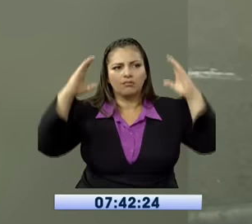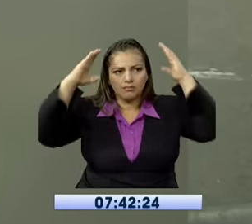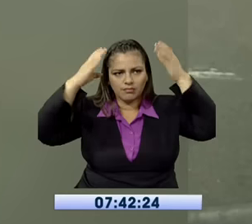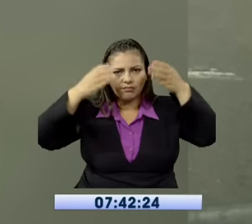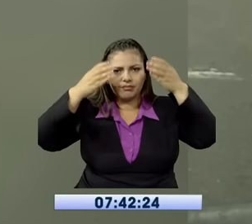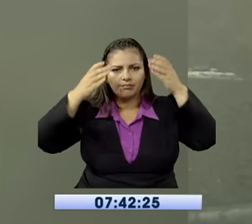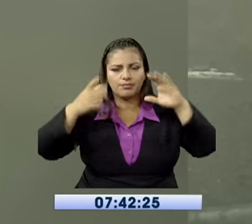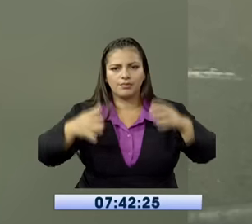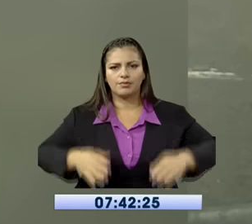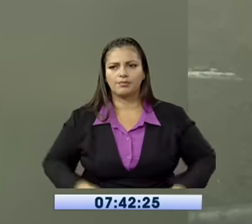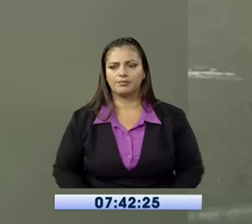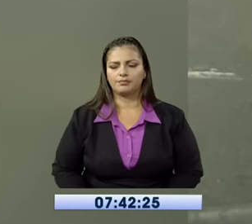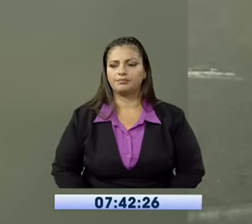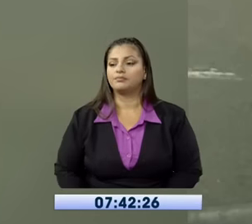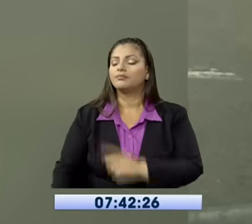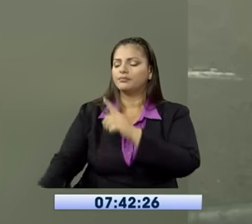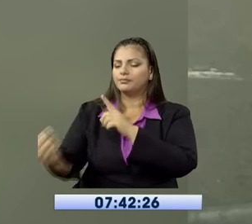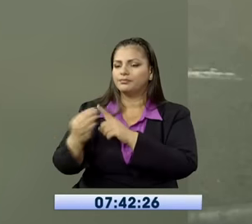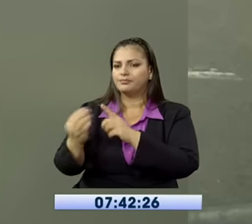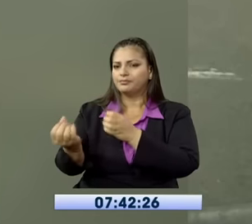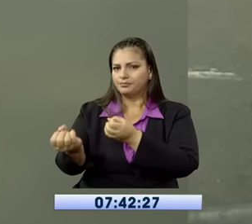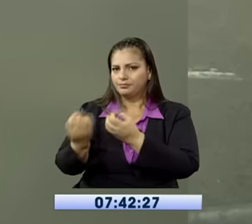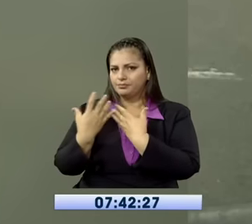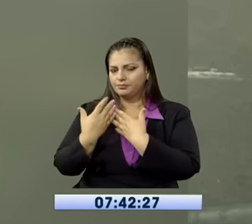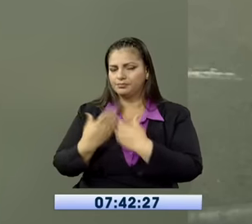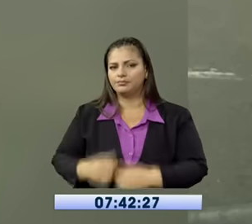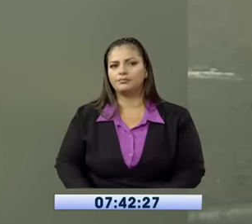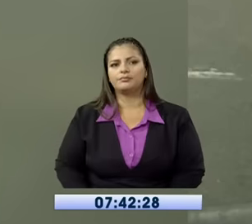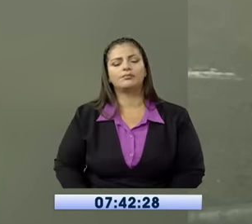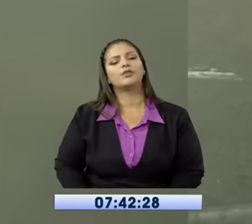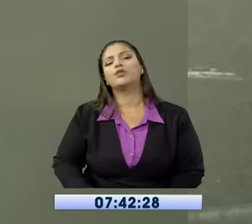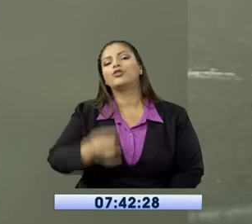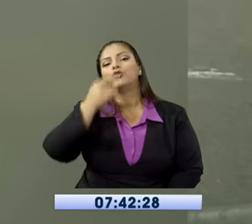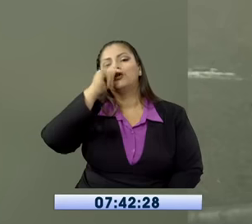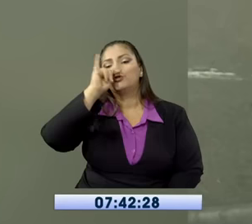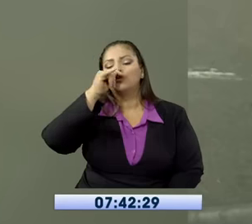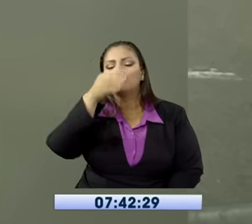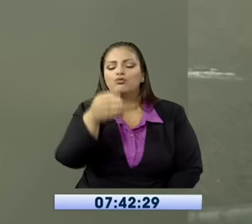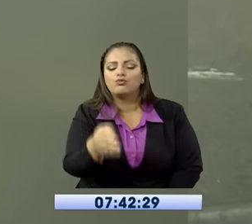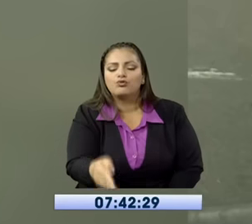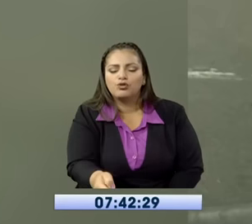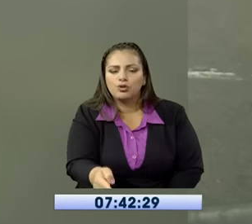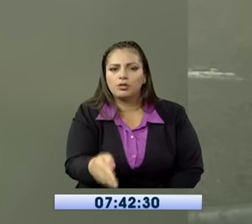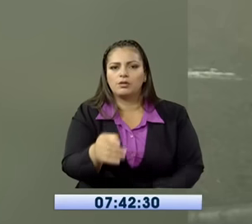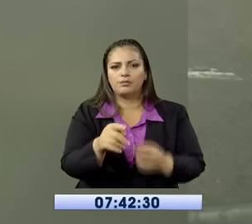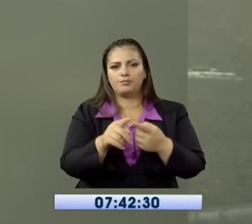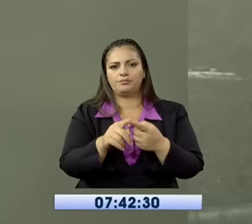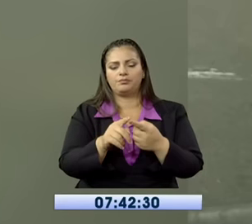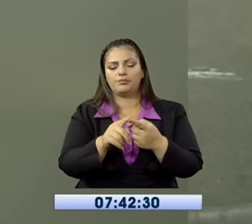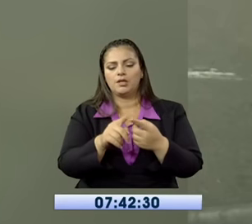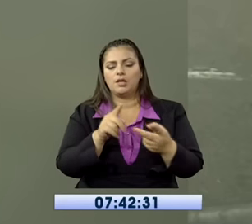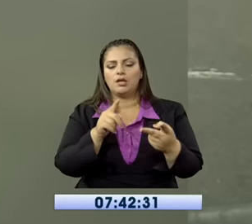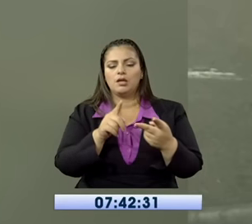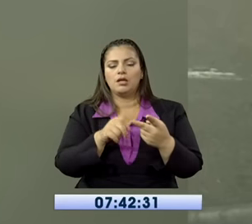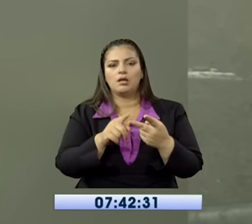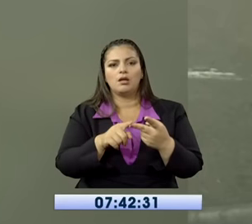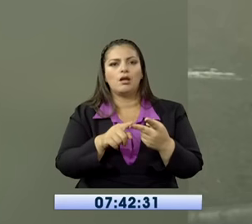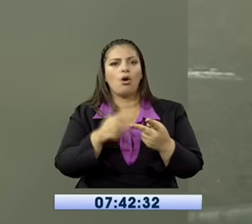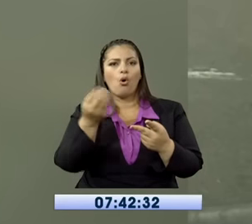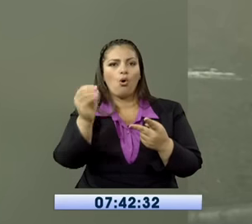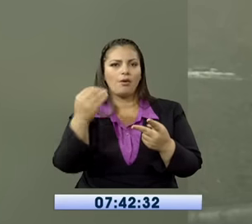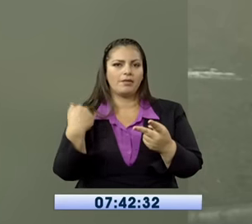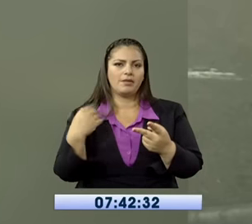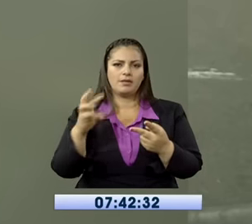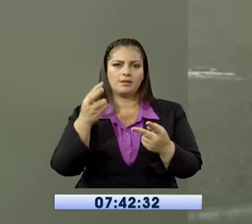edad murió otro de 16 quedó otra persona de 16 un joven de 16 años quedó herido y